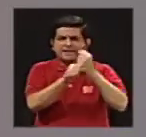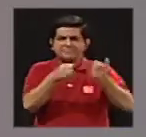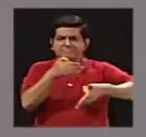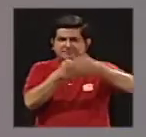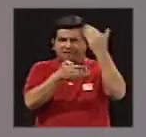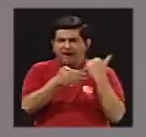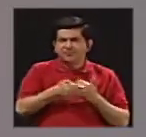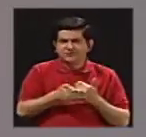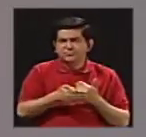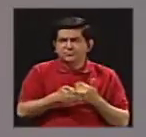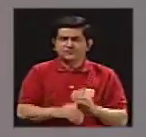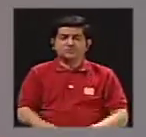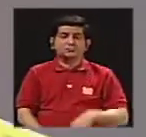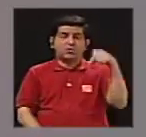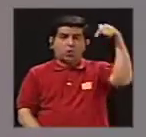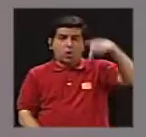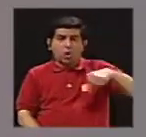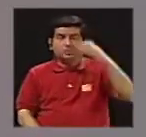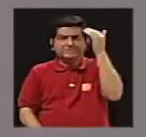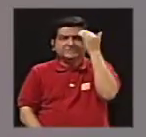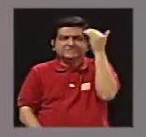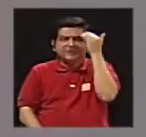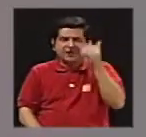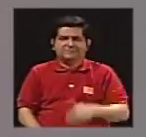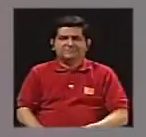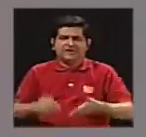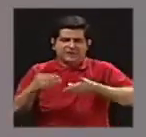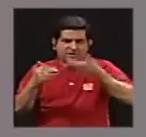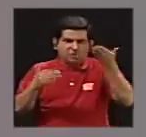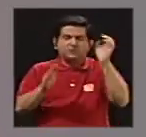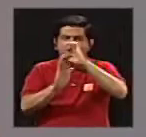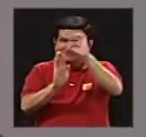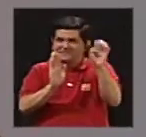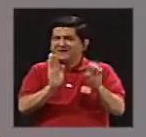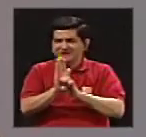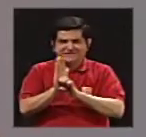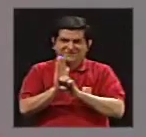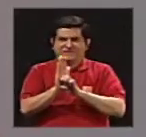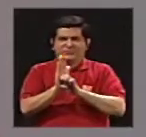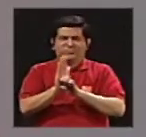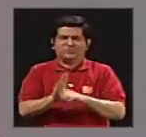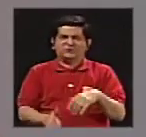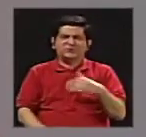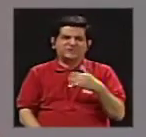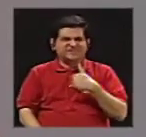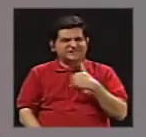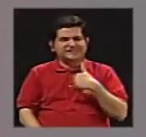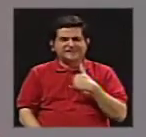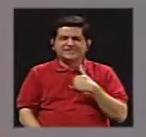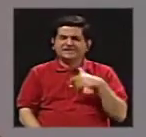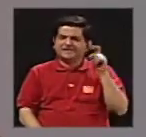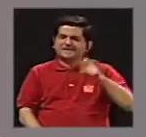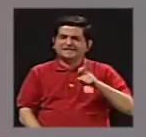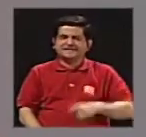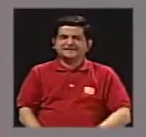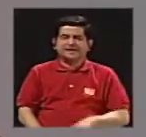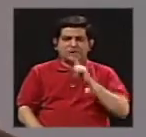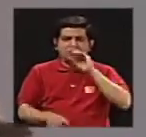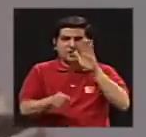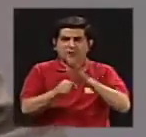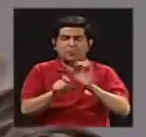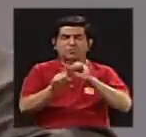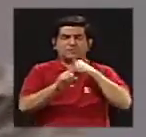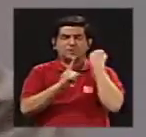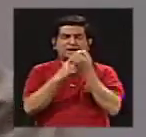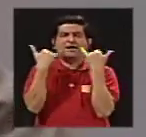y entonces hoy día sabemos que hay aspectos del estatuto que tienen que ponerse acorde con la sociedad que